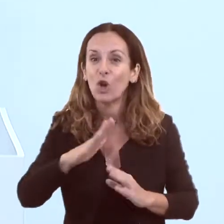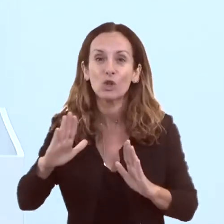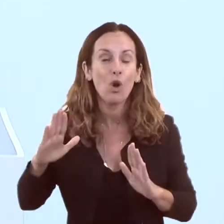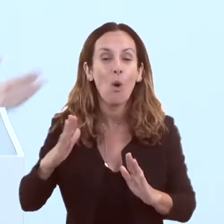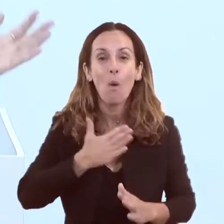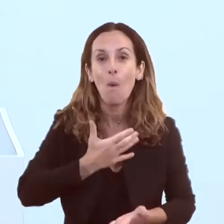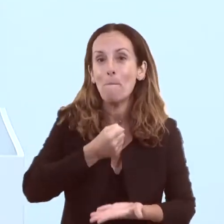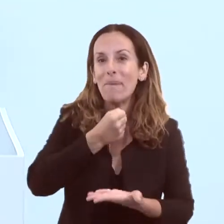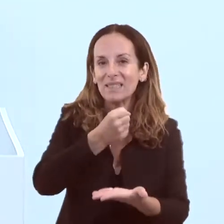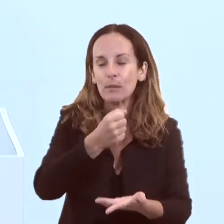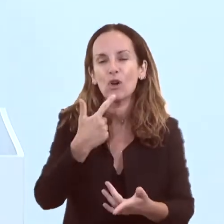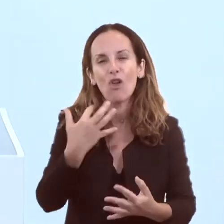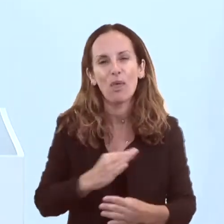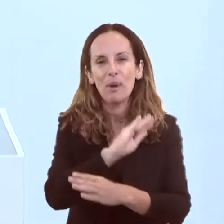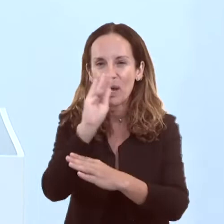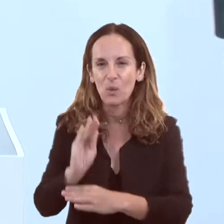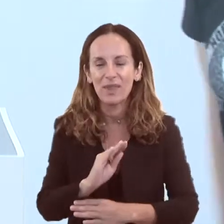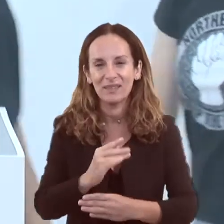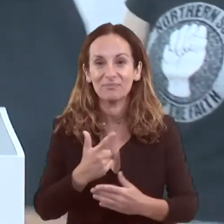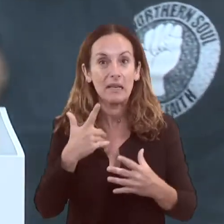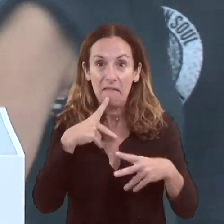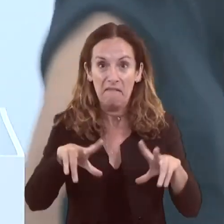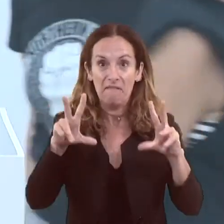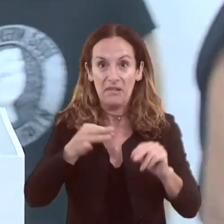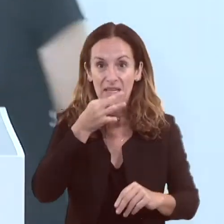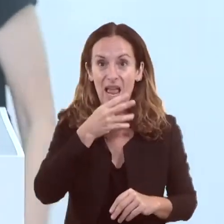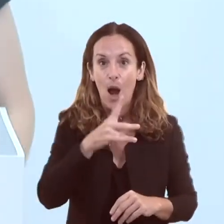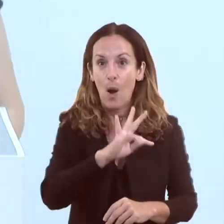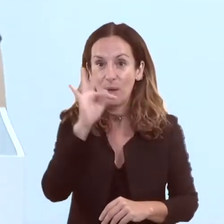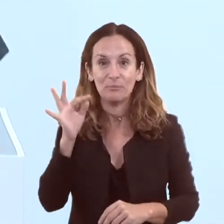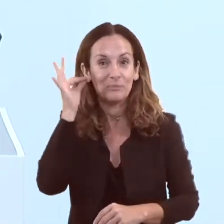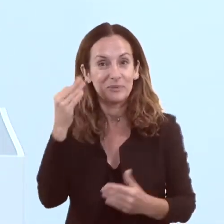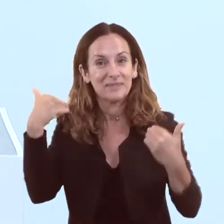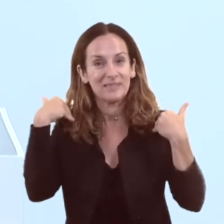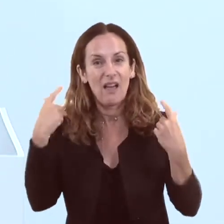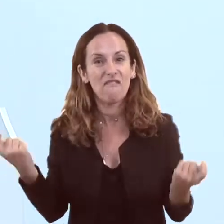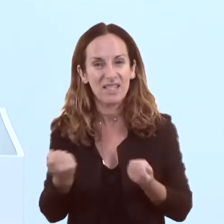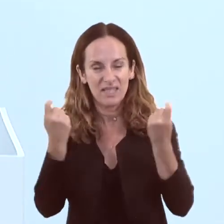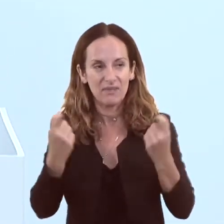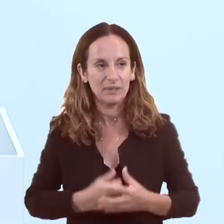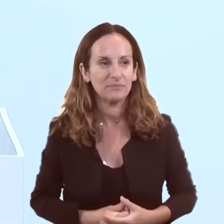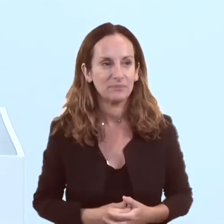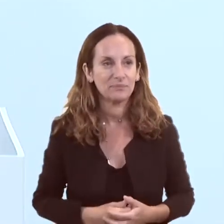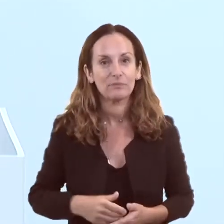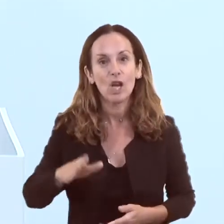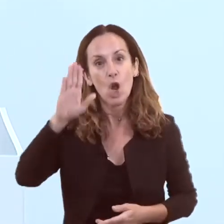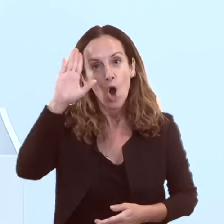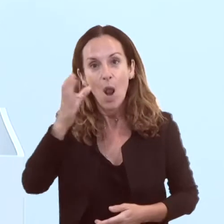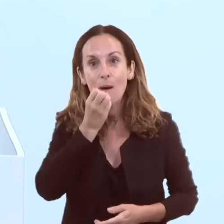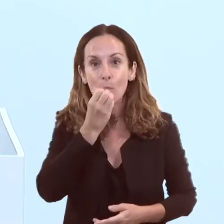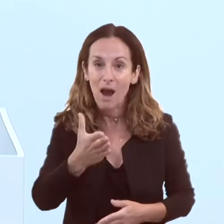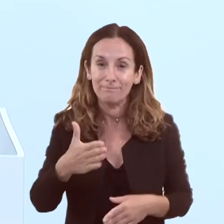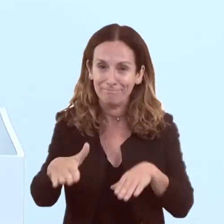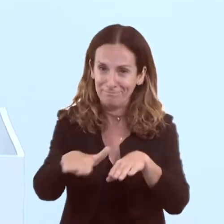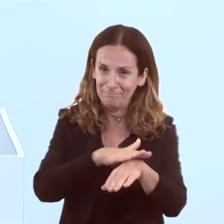gracias pero la palabra gracias gracias hola buenas ve